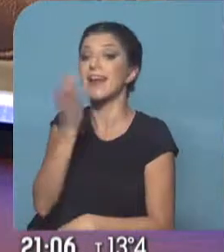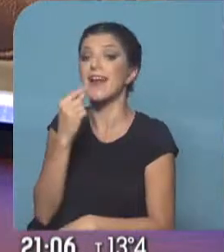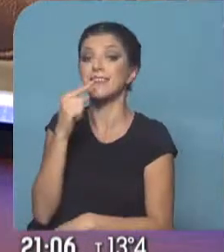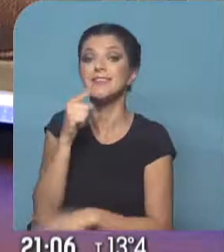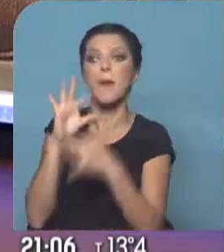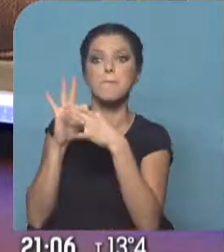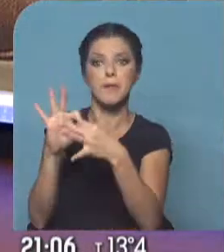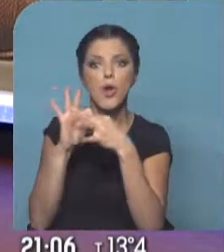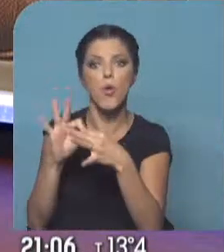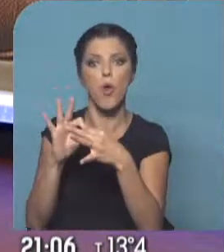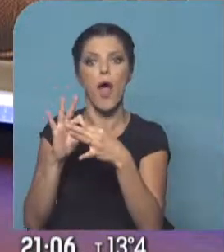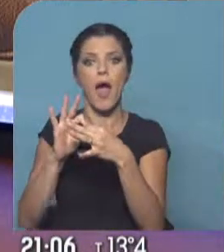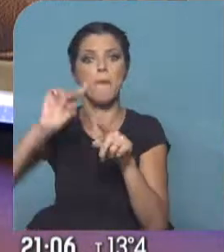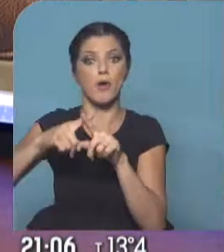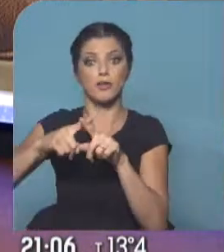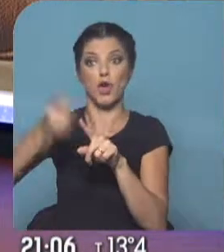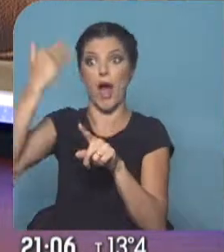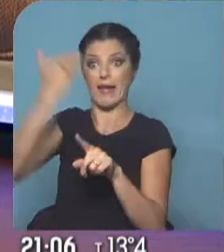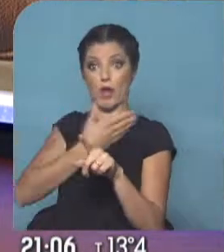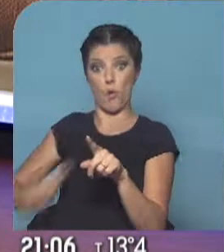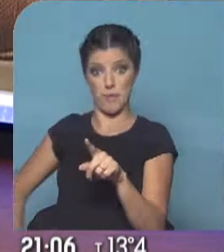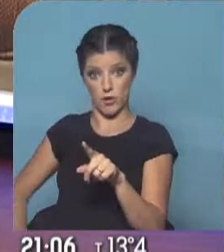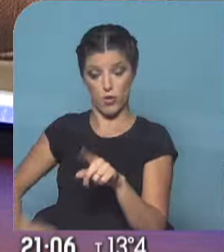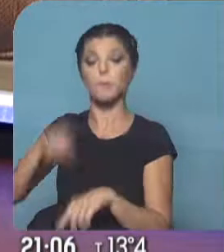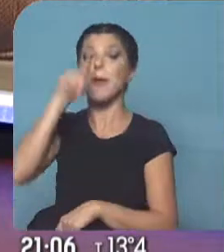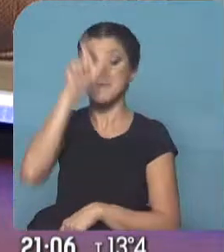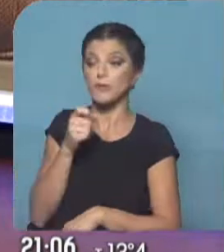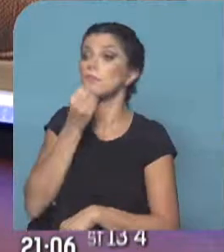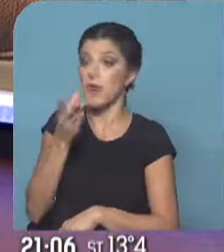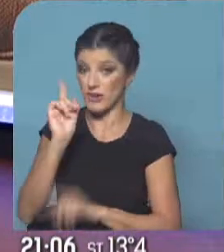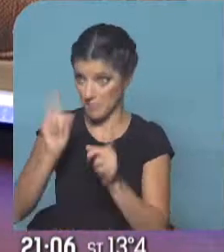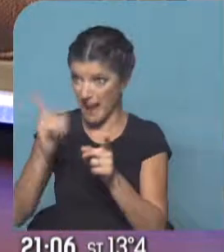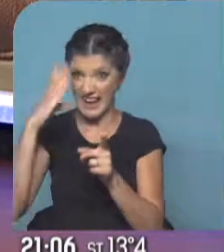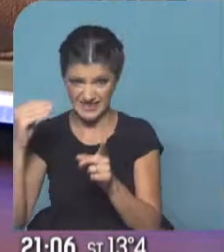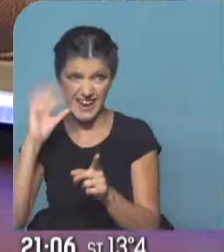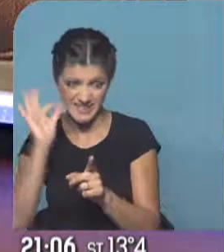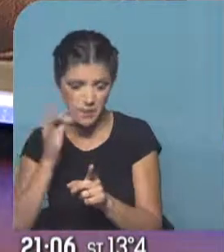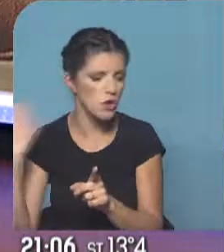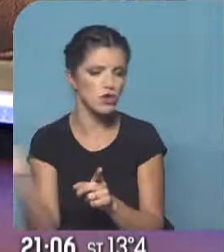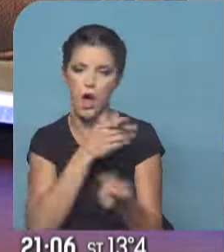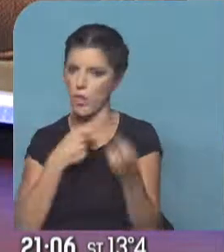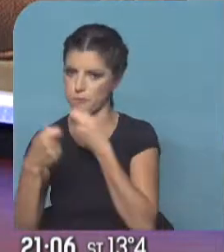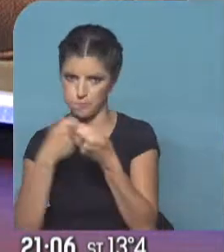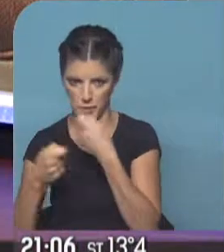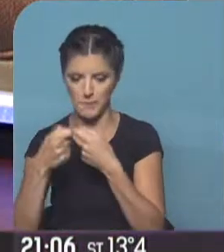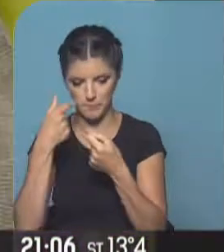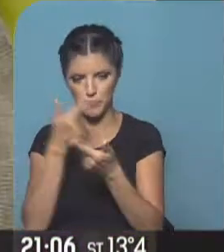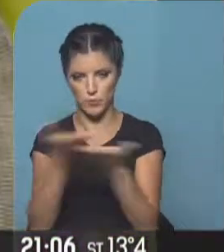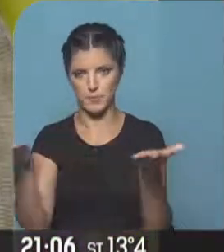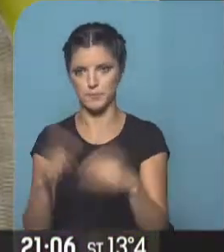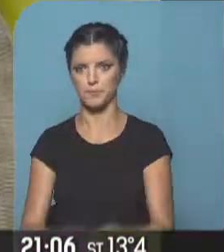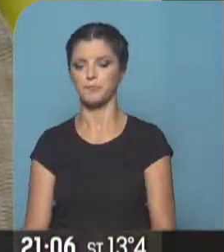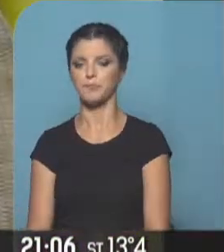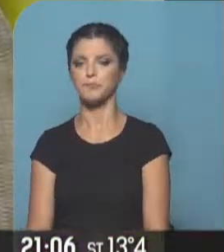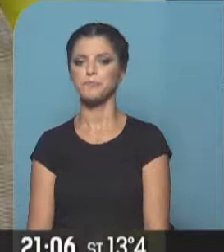funcionarios del gobierno anterior, dice incluso que Cristina Fernández de Kirchner estaba al tanto de todas las operaciones. Veamos.